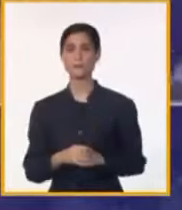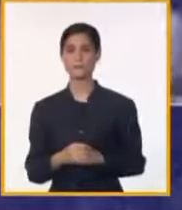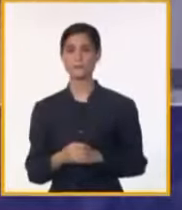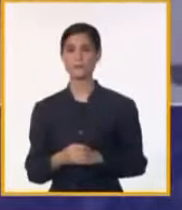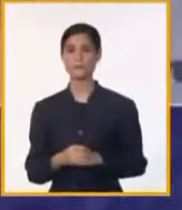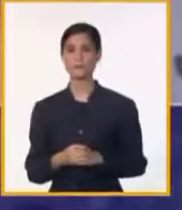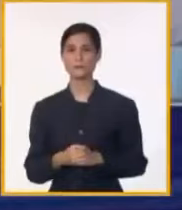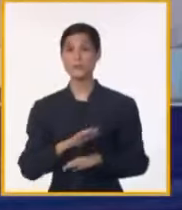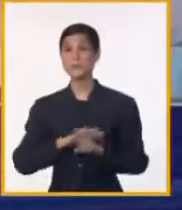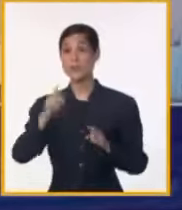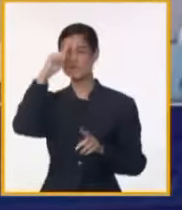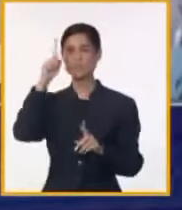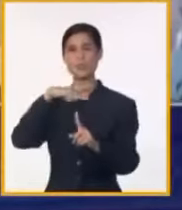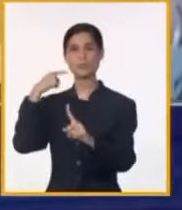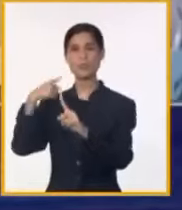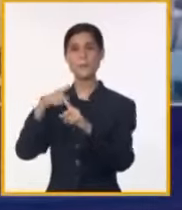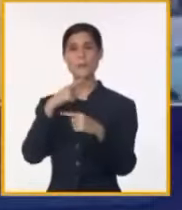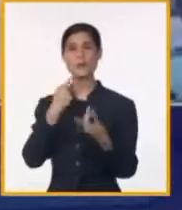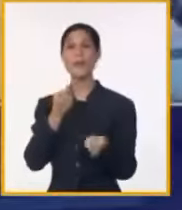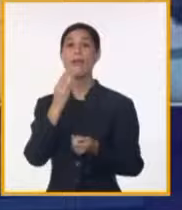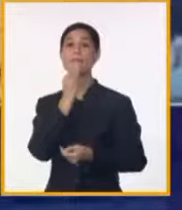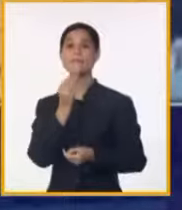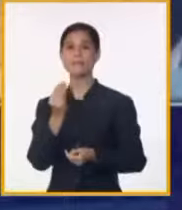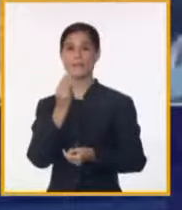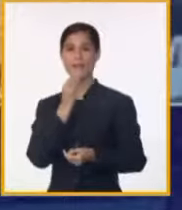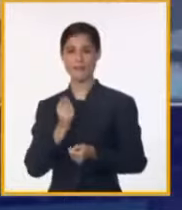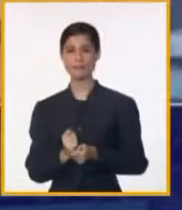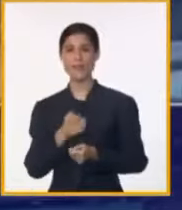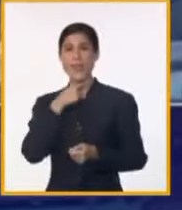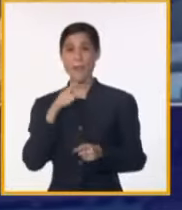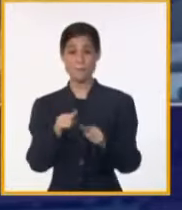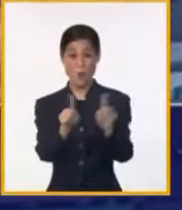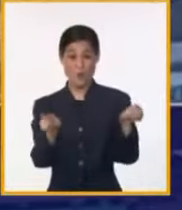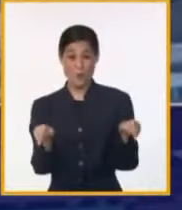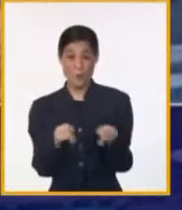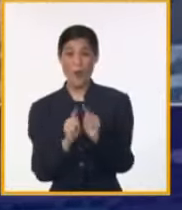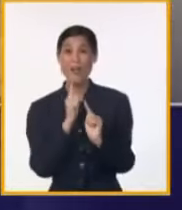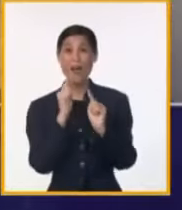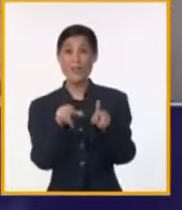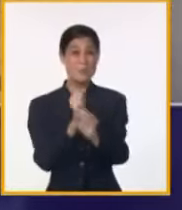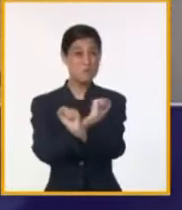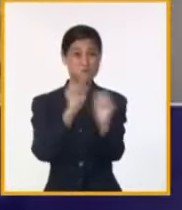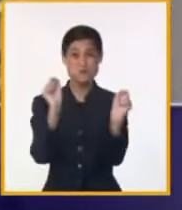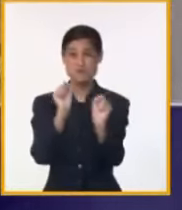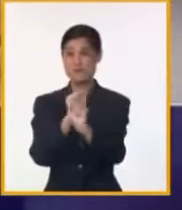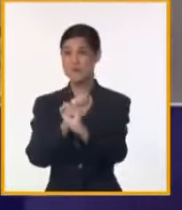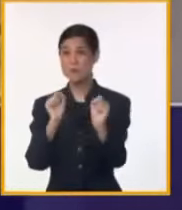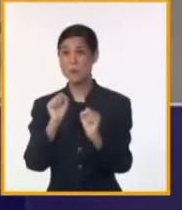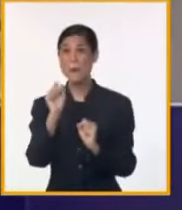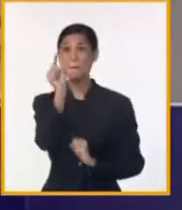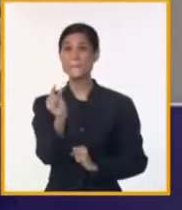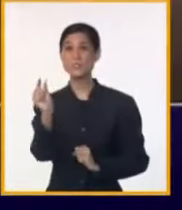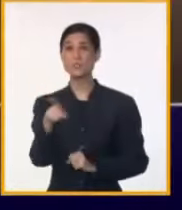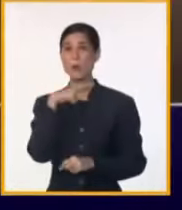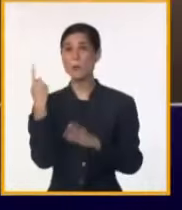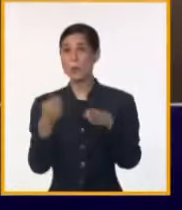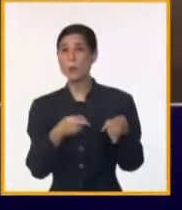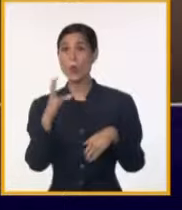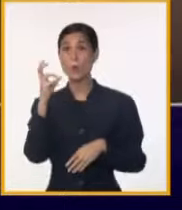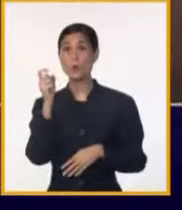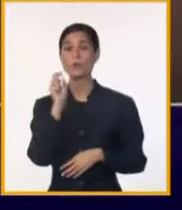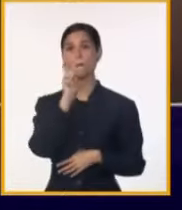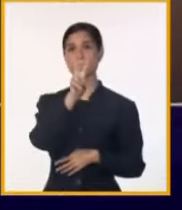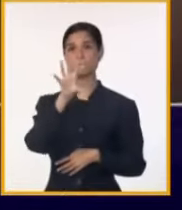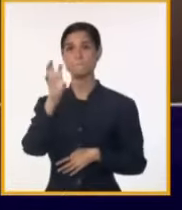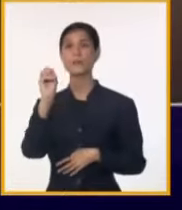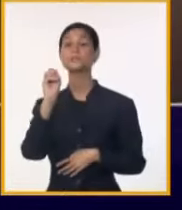y en septiembre Israel hace explotar los buscas de cientos de miembros de la milicia libanesa de hezbolá mueren 20 personas es el preludio al asesinato